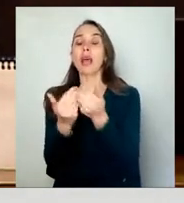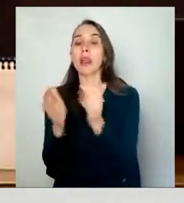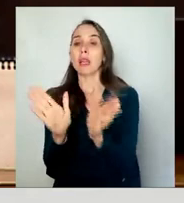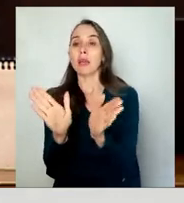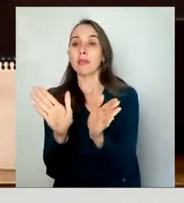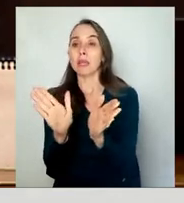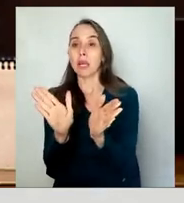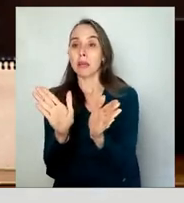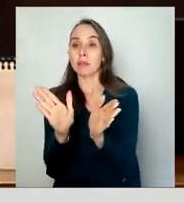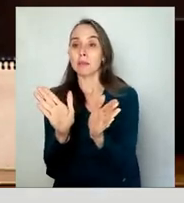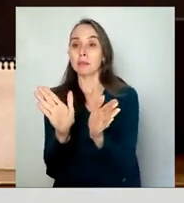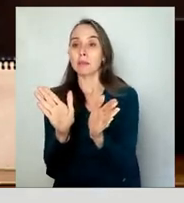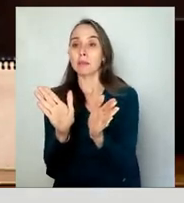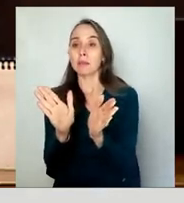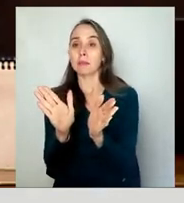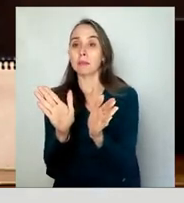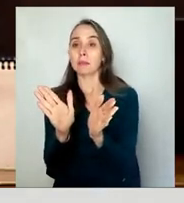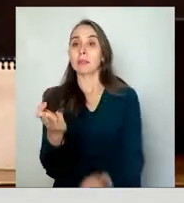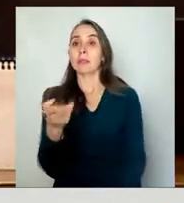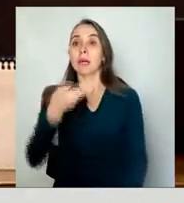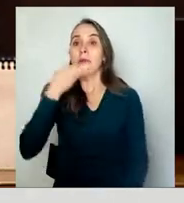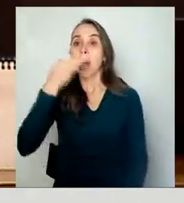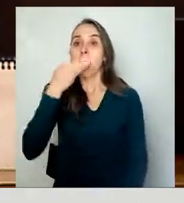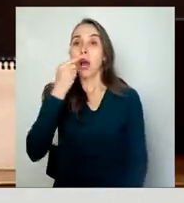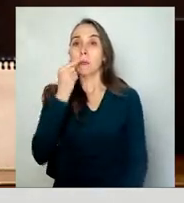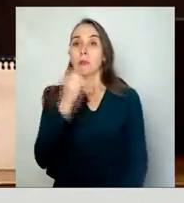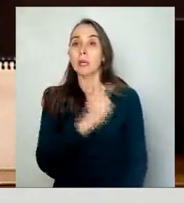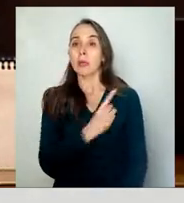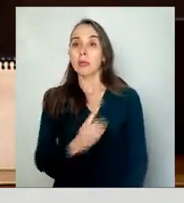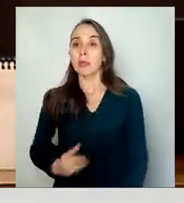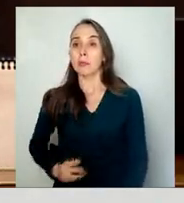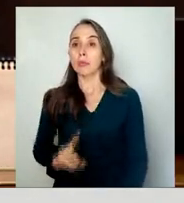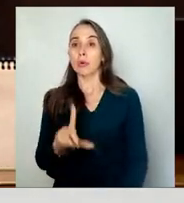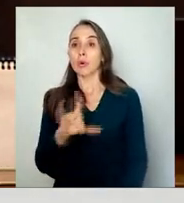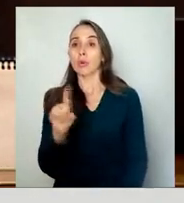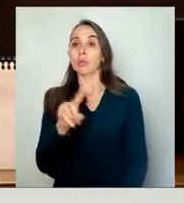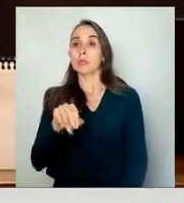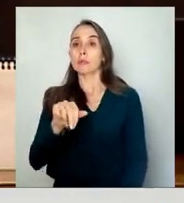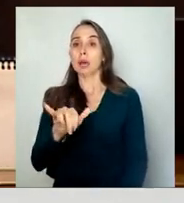le damos la palabra al diputado Luis maya